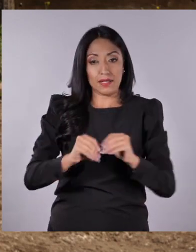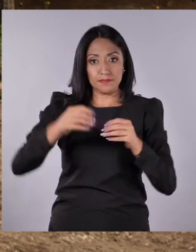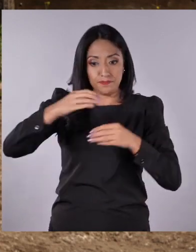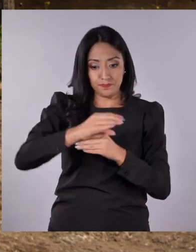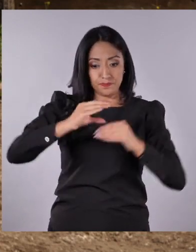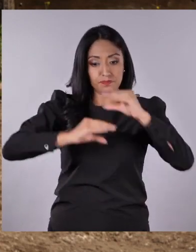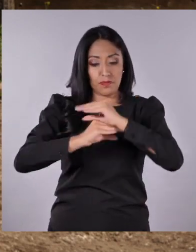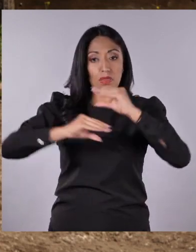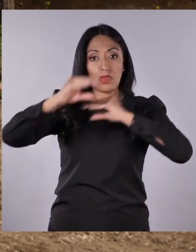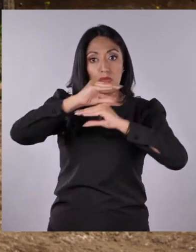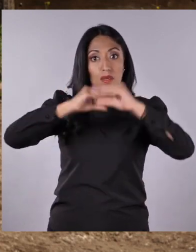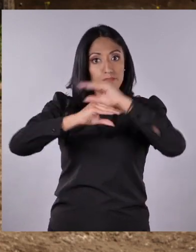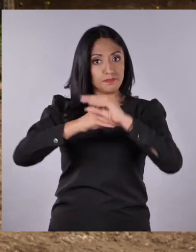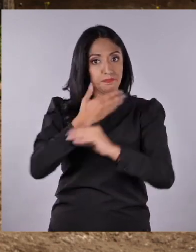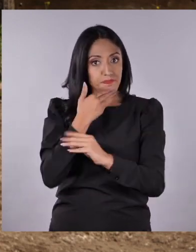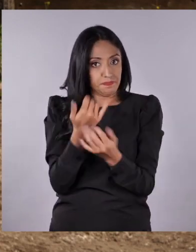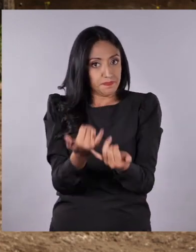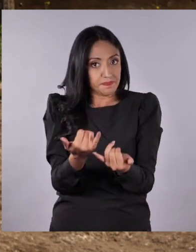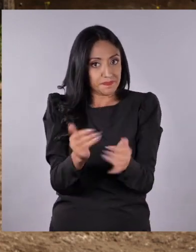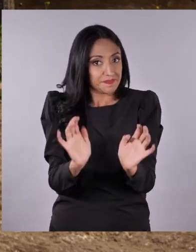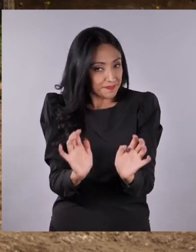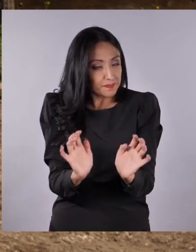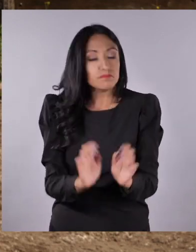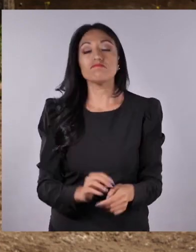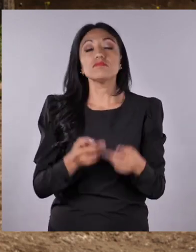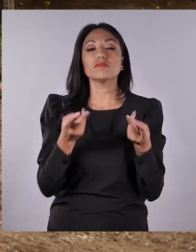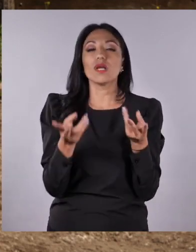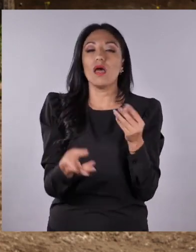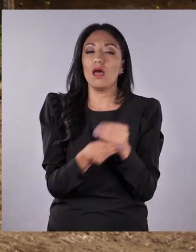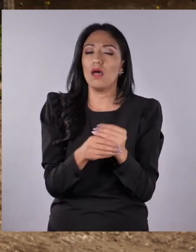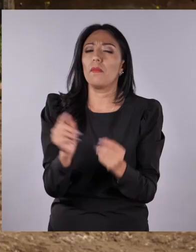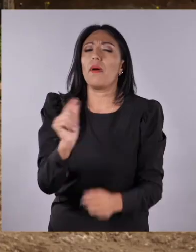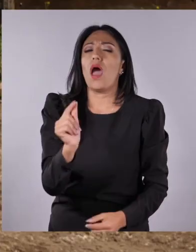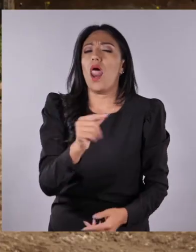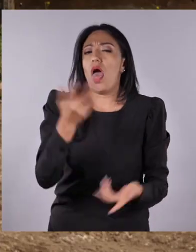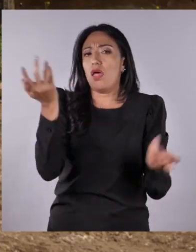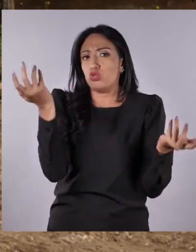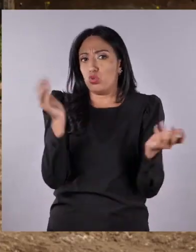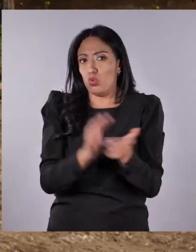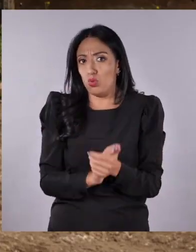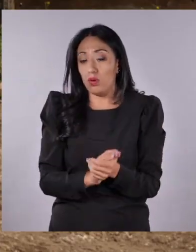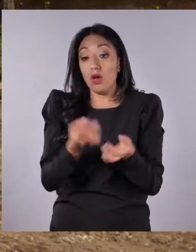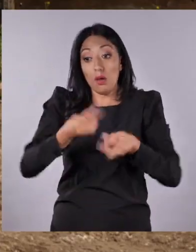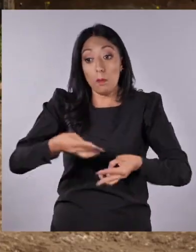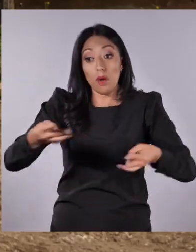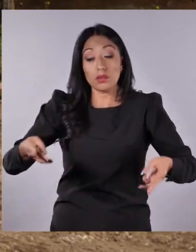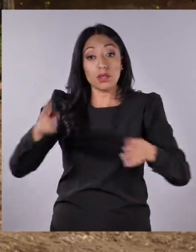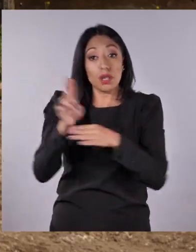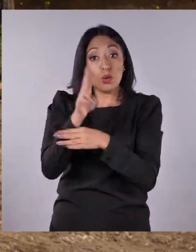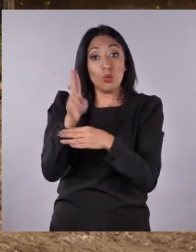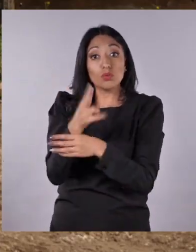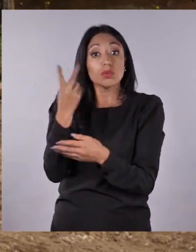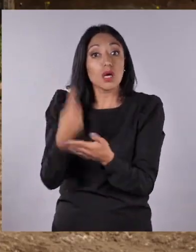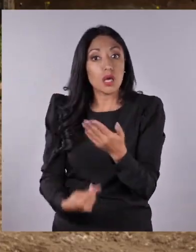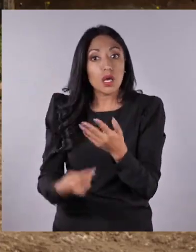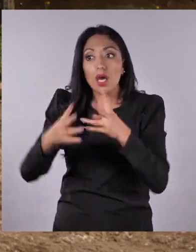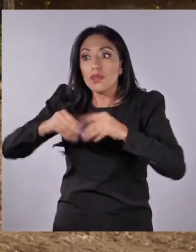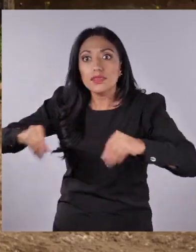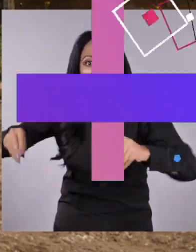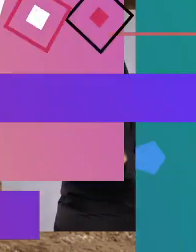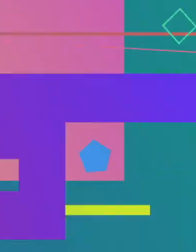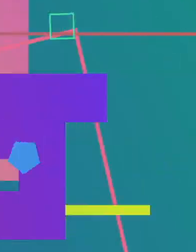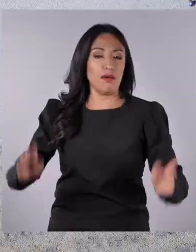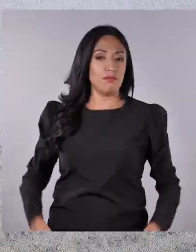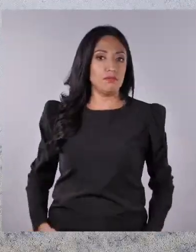tierra, pero actualizada y mejorada. Además es muchísimo más barata, ya que el material principal para construir la casa